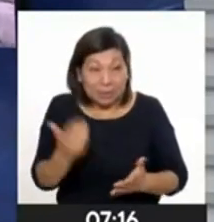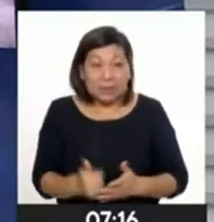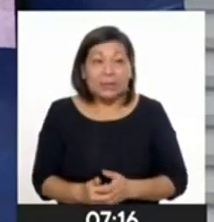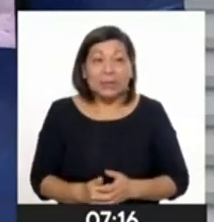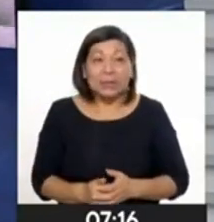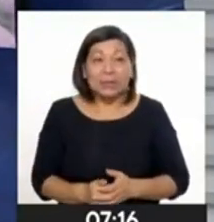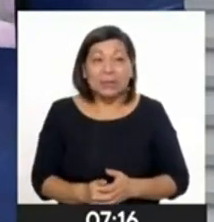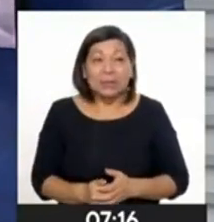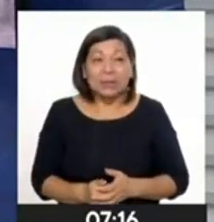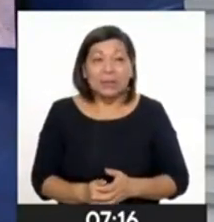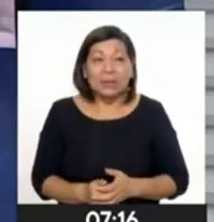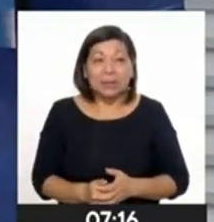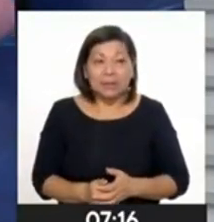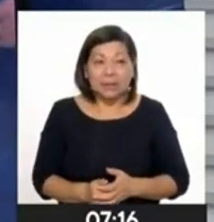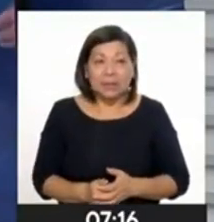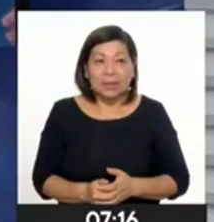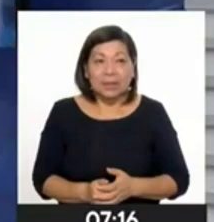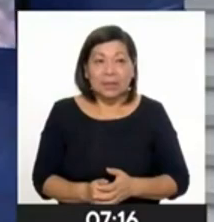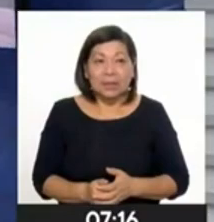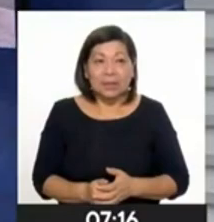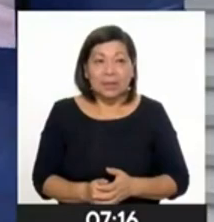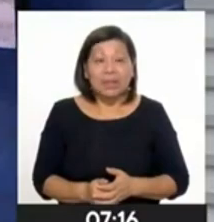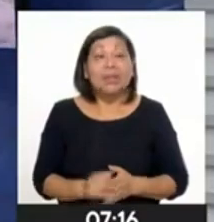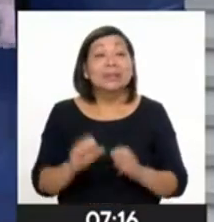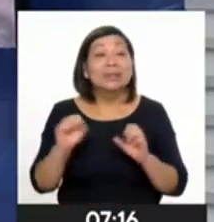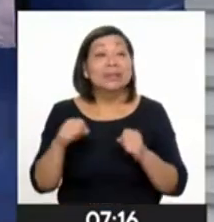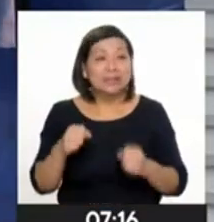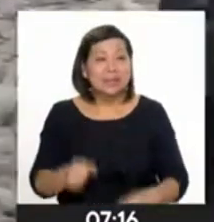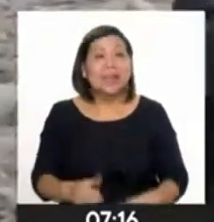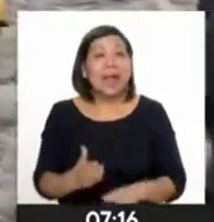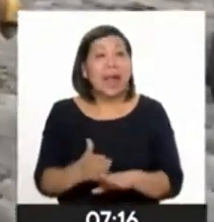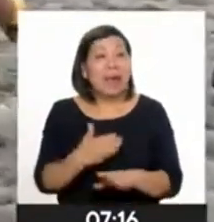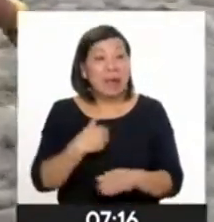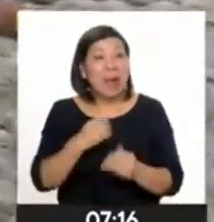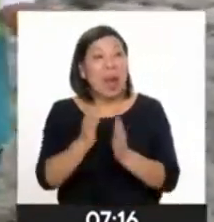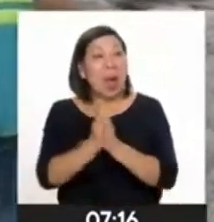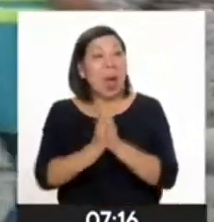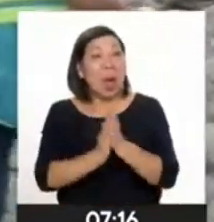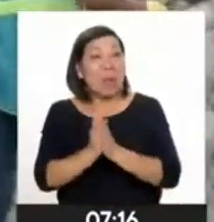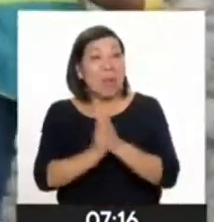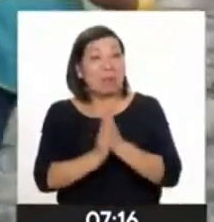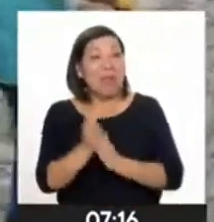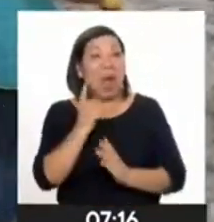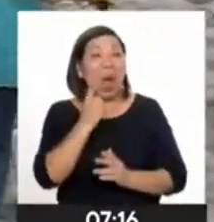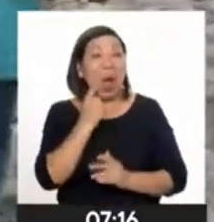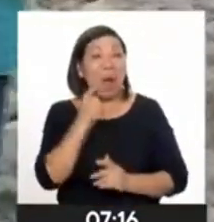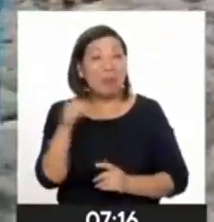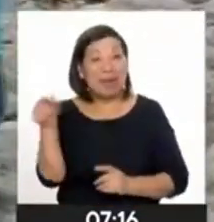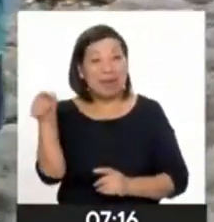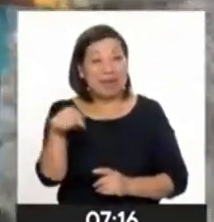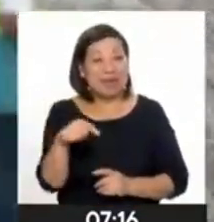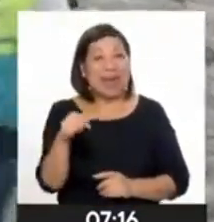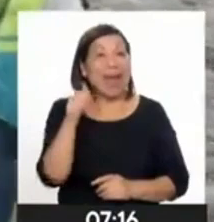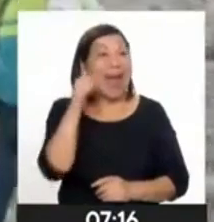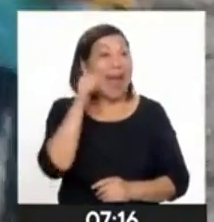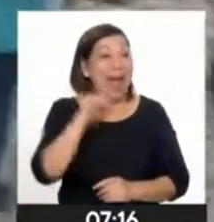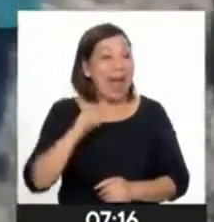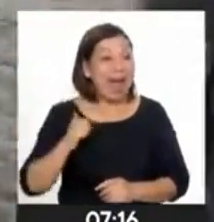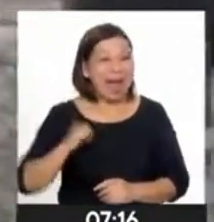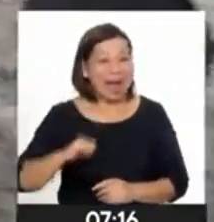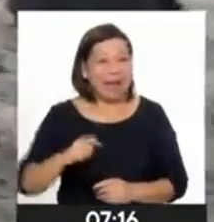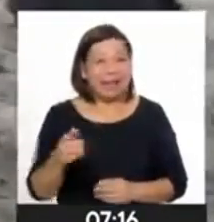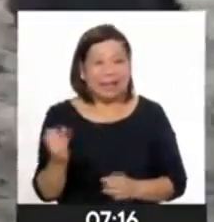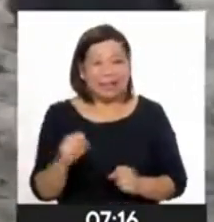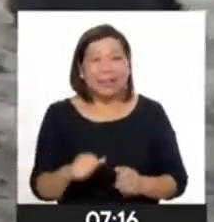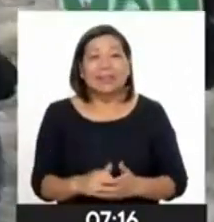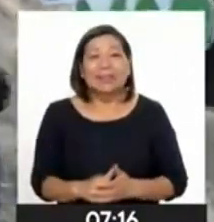actividad, por favor. Bueno, sí, efectivamente, Jorge, vamos a aprovechar que tenemos al alcalde de cerca para